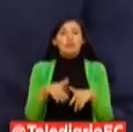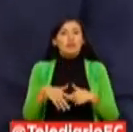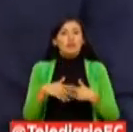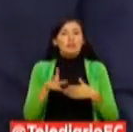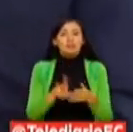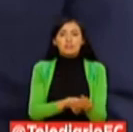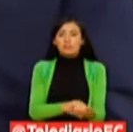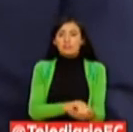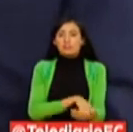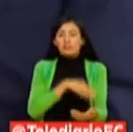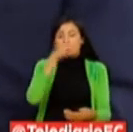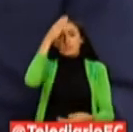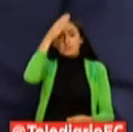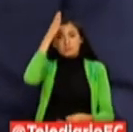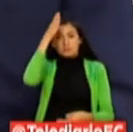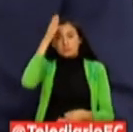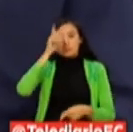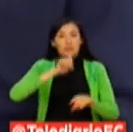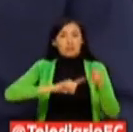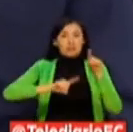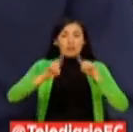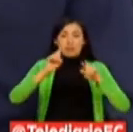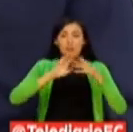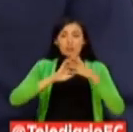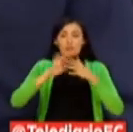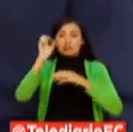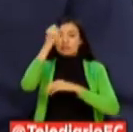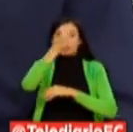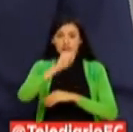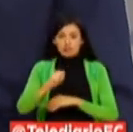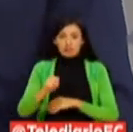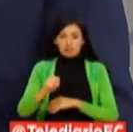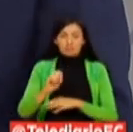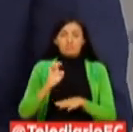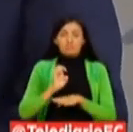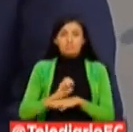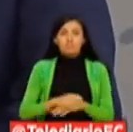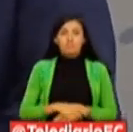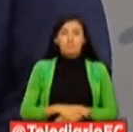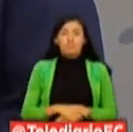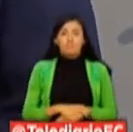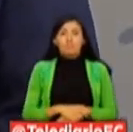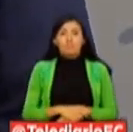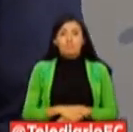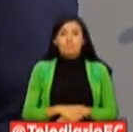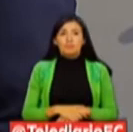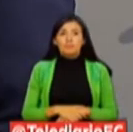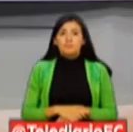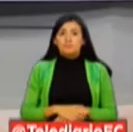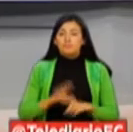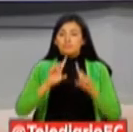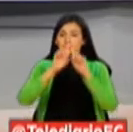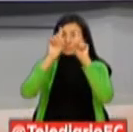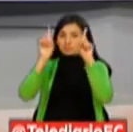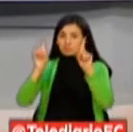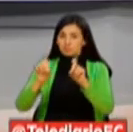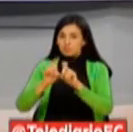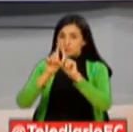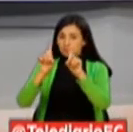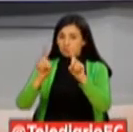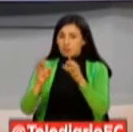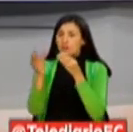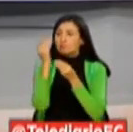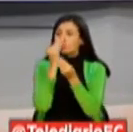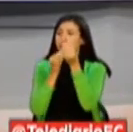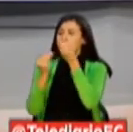viva en muchas zonas de la sierra ecuatoriana. De manera que vamos a preguntar a nuestro invitado, que sabe mucho